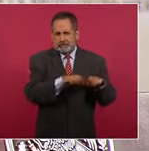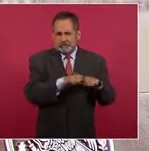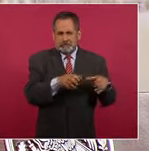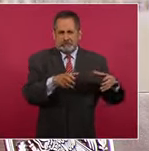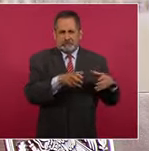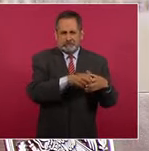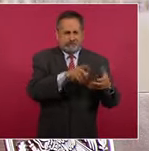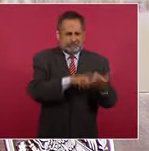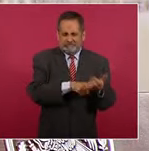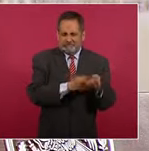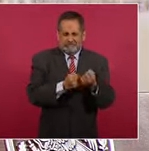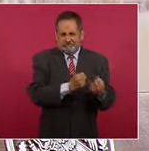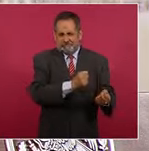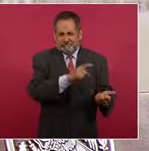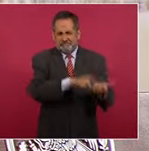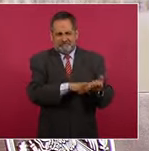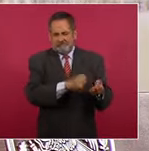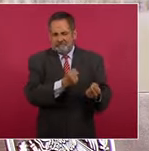recalcitrantes